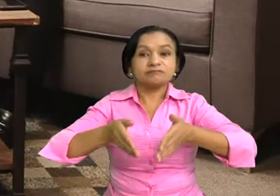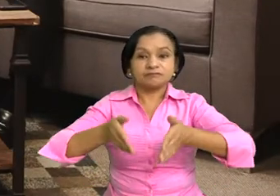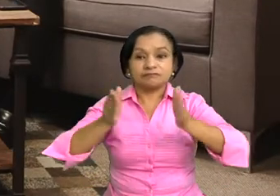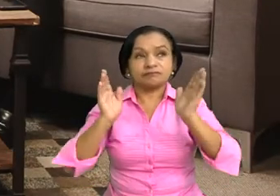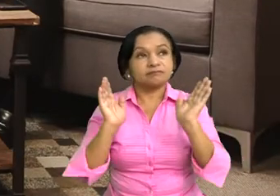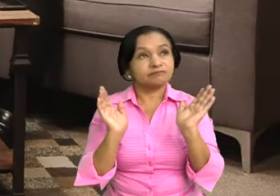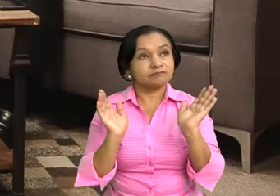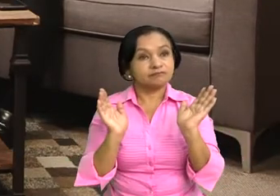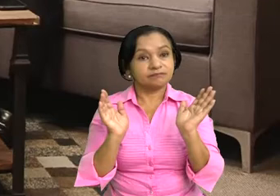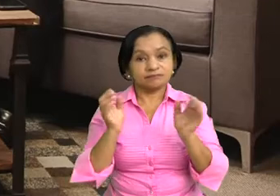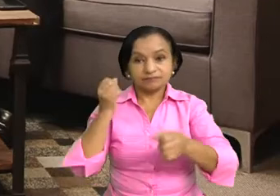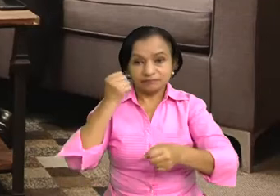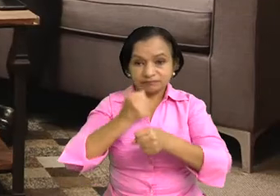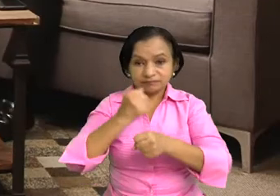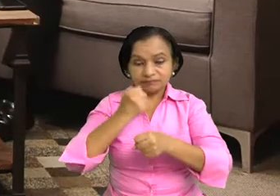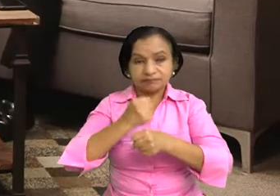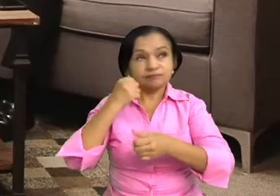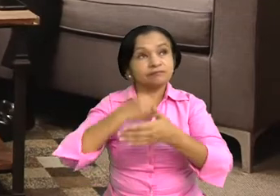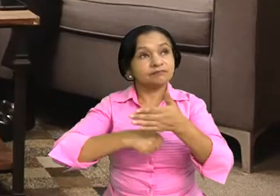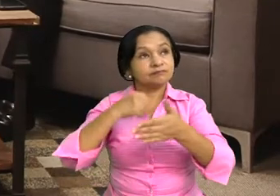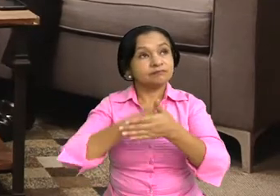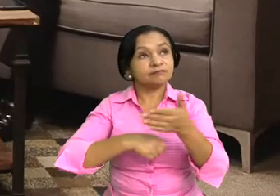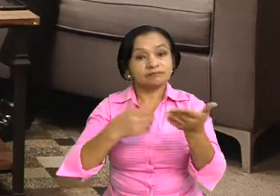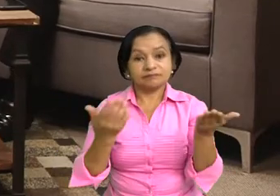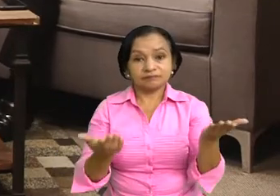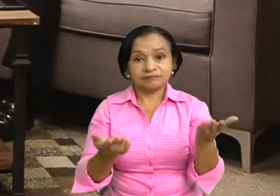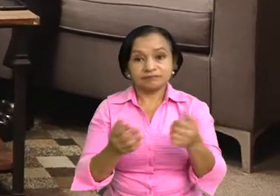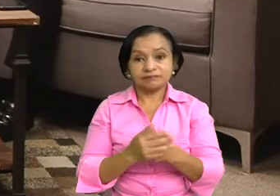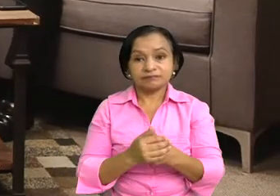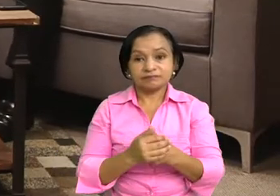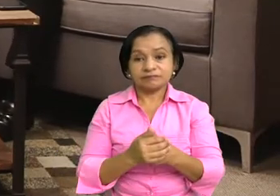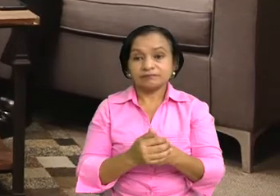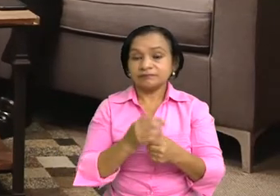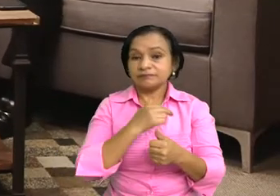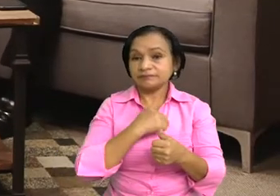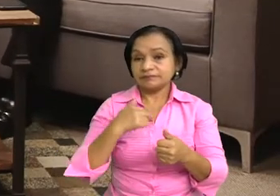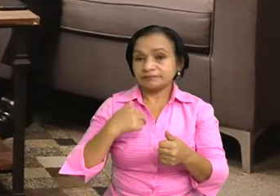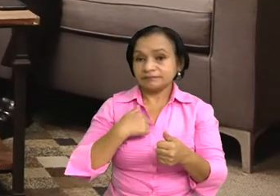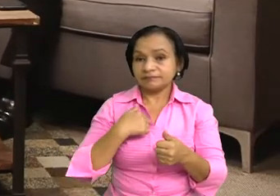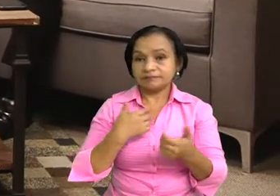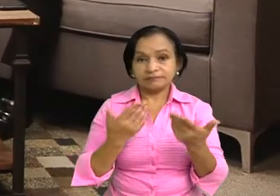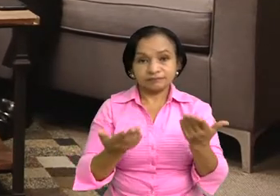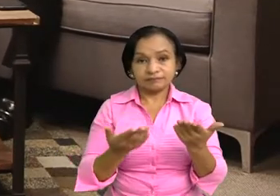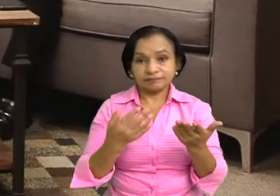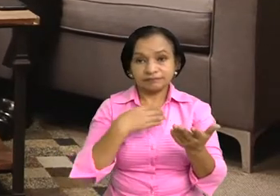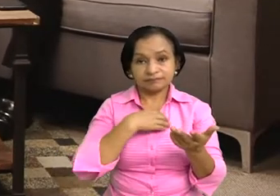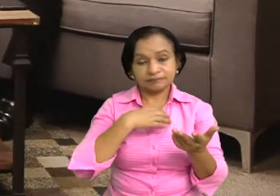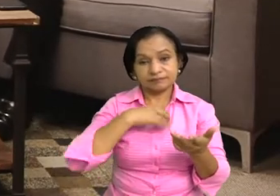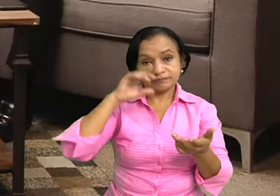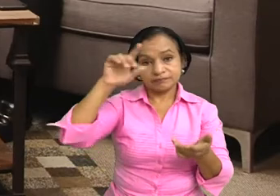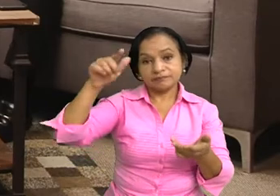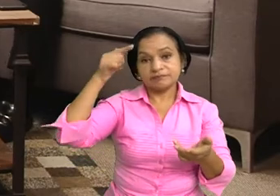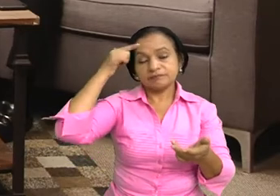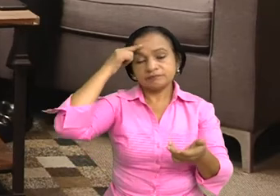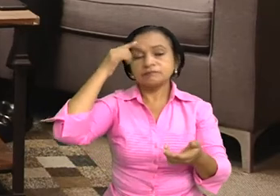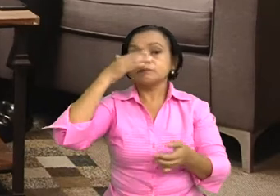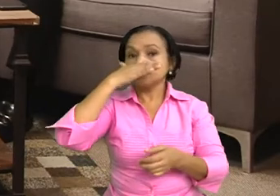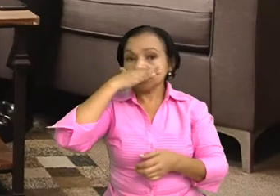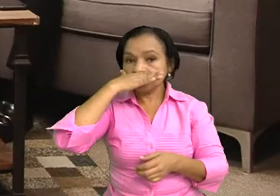Y es importante. Ese esfuerzo enorme, ¿sí?, ha sido emprendido por nuestro gobierno